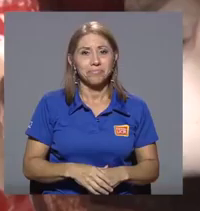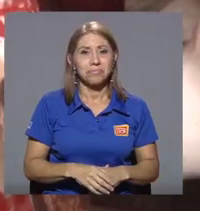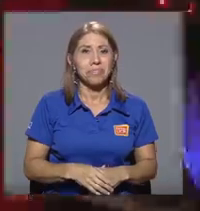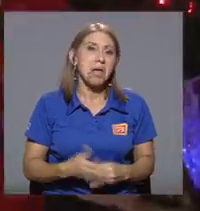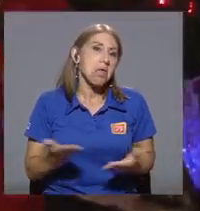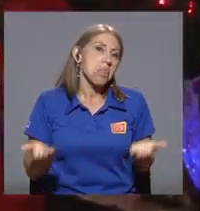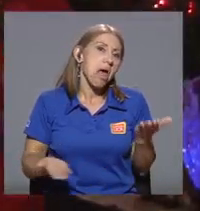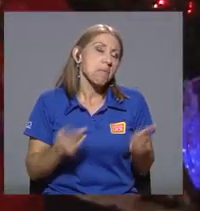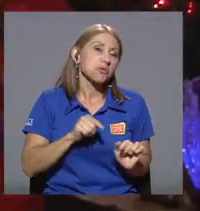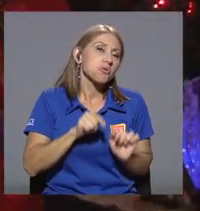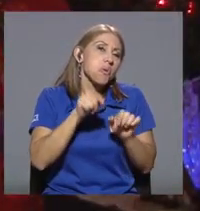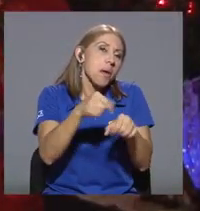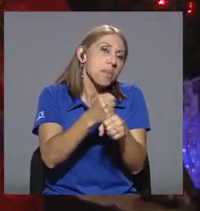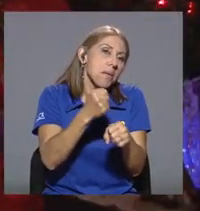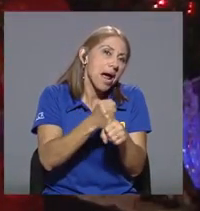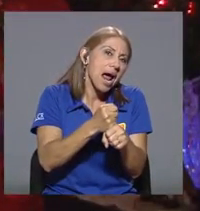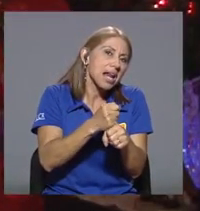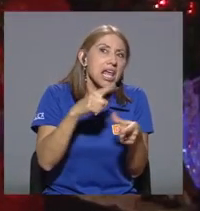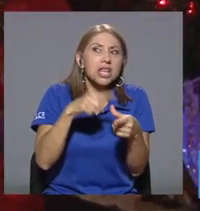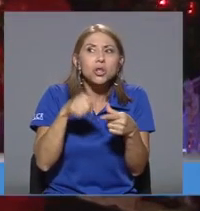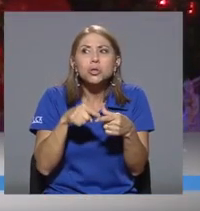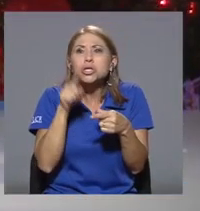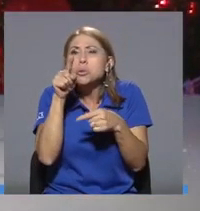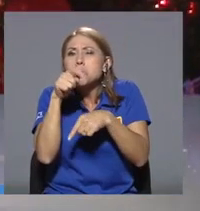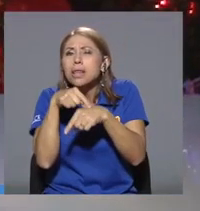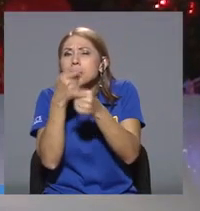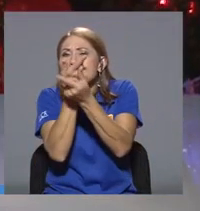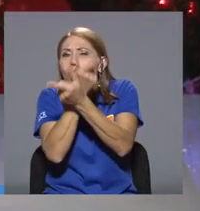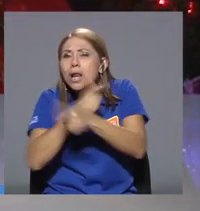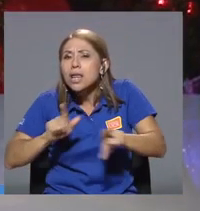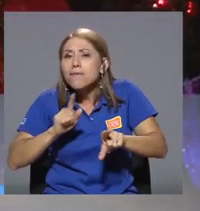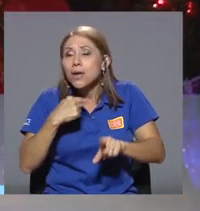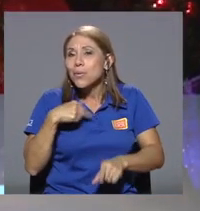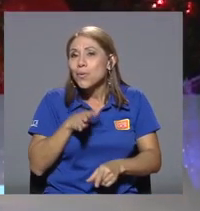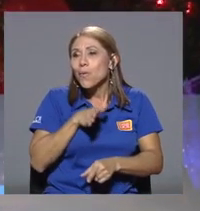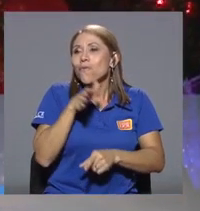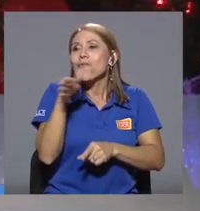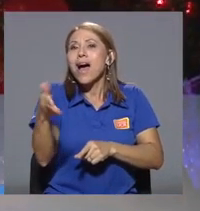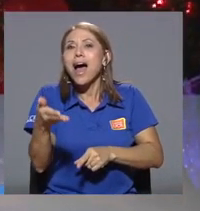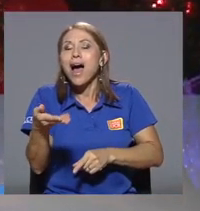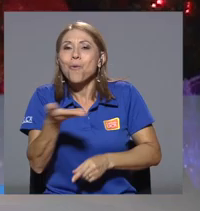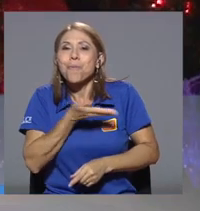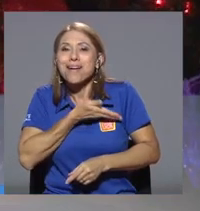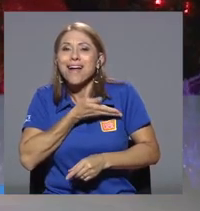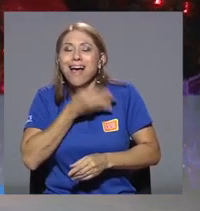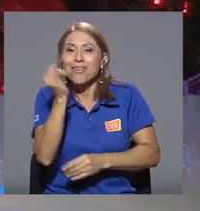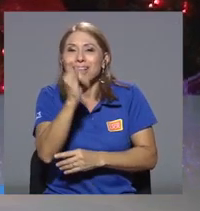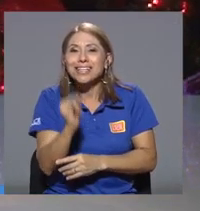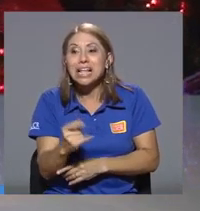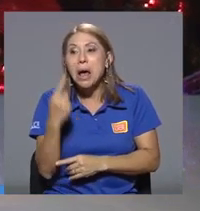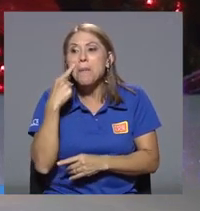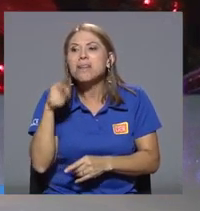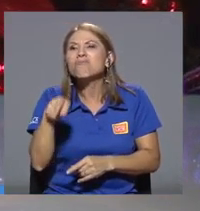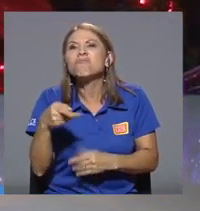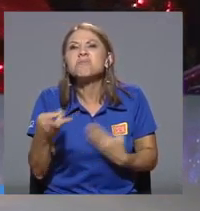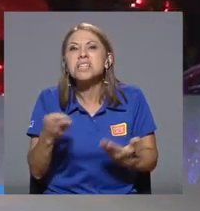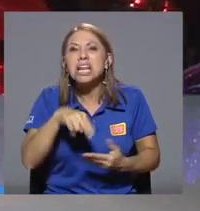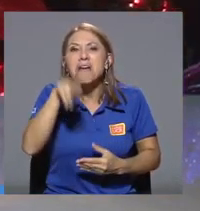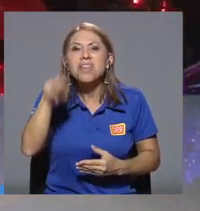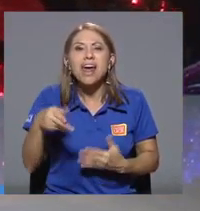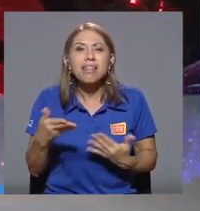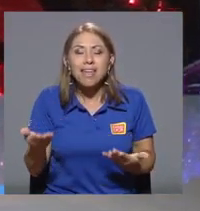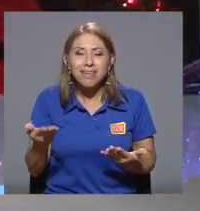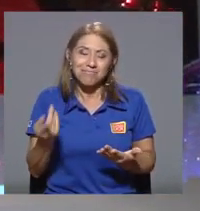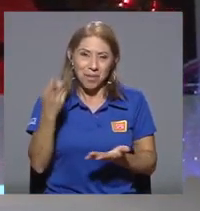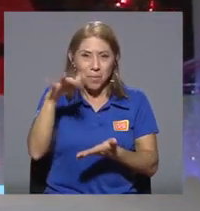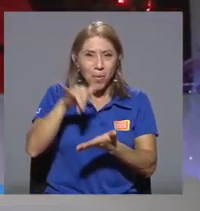un ratito libre, una hora, es ir a un mercado de artesanía a ver qué hay de Navidad, ¿verdad? Y entonces, por eso